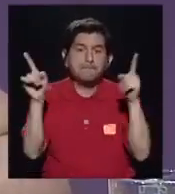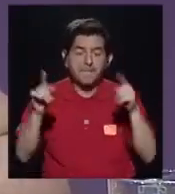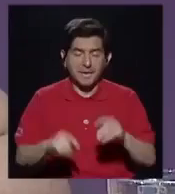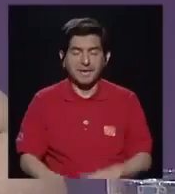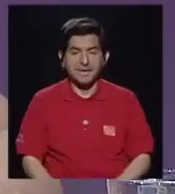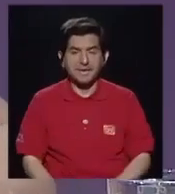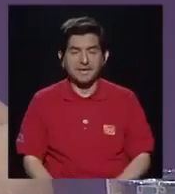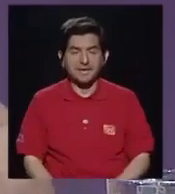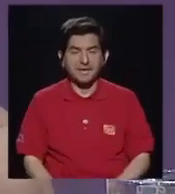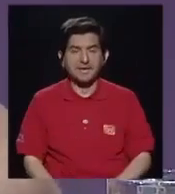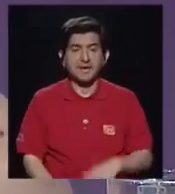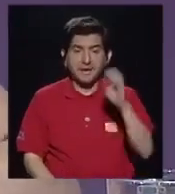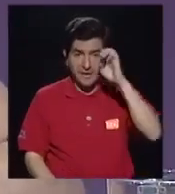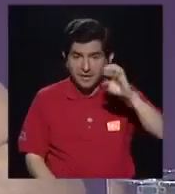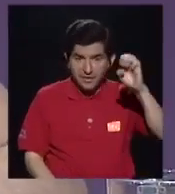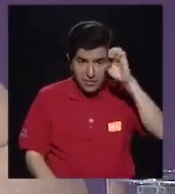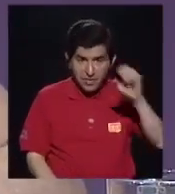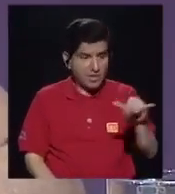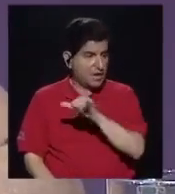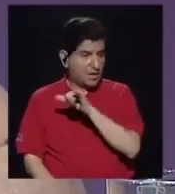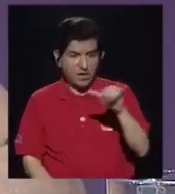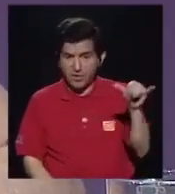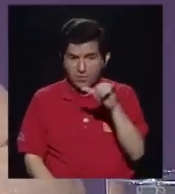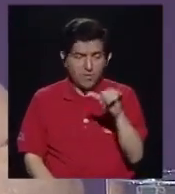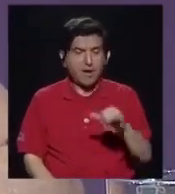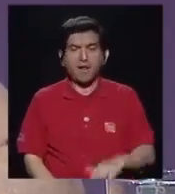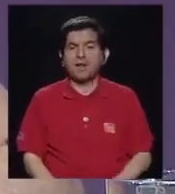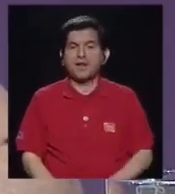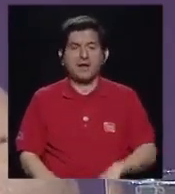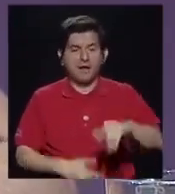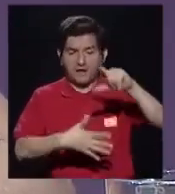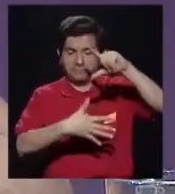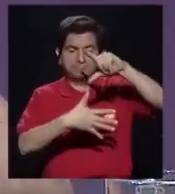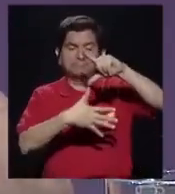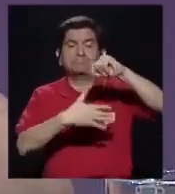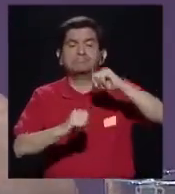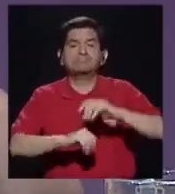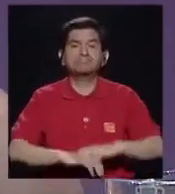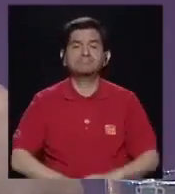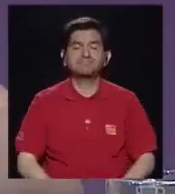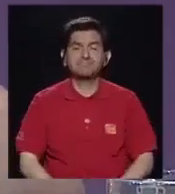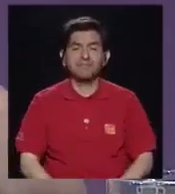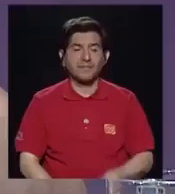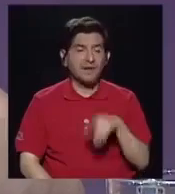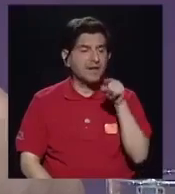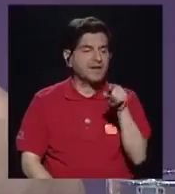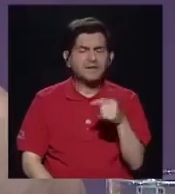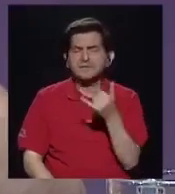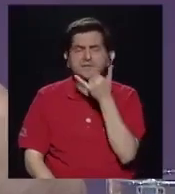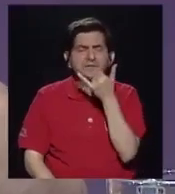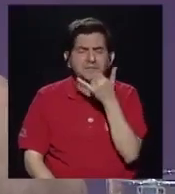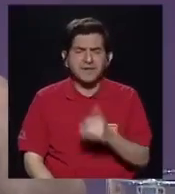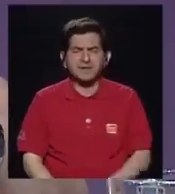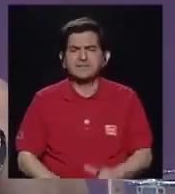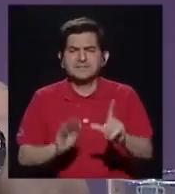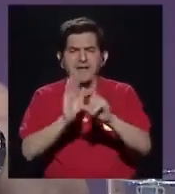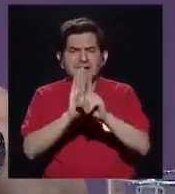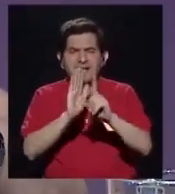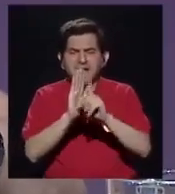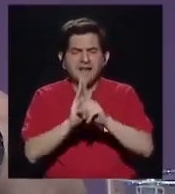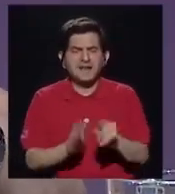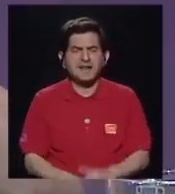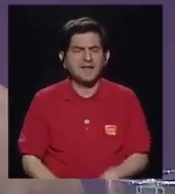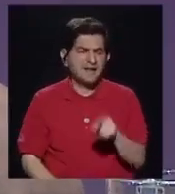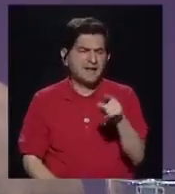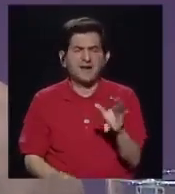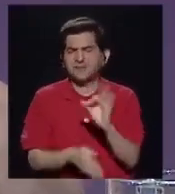del lado europeo y del lado latinoamericano Entonces eso hace con que las leyes hayan sido un poco inocuas